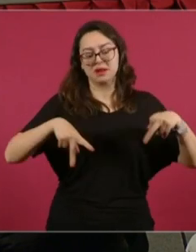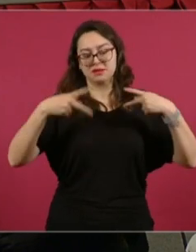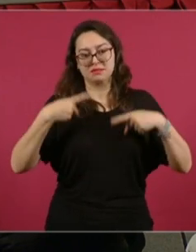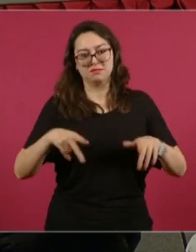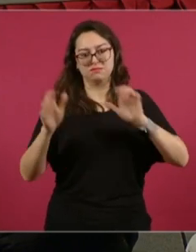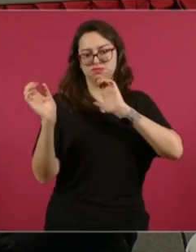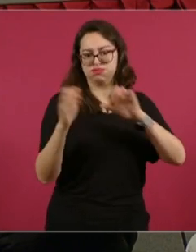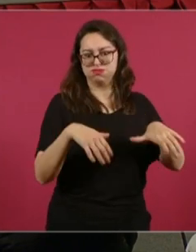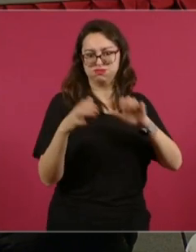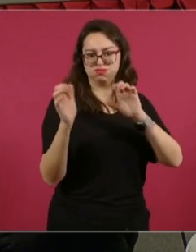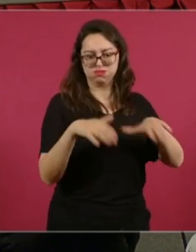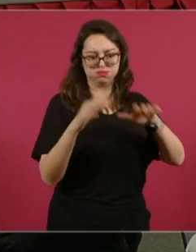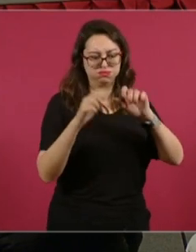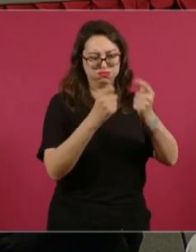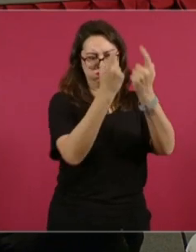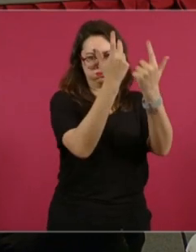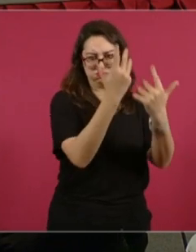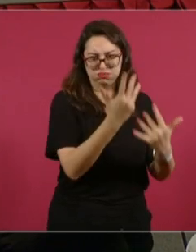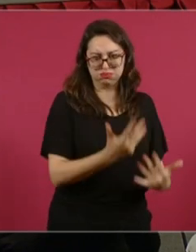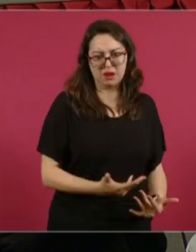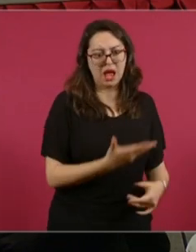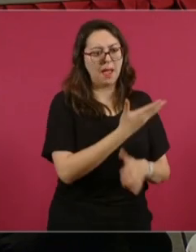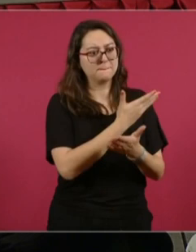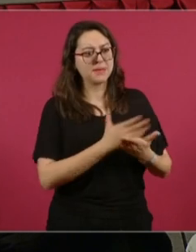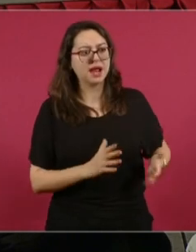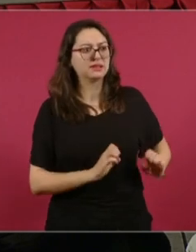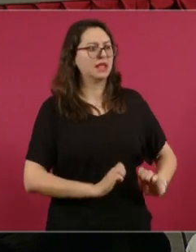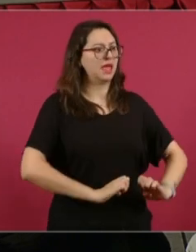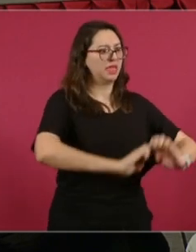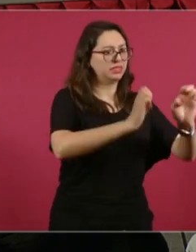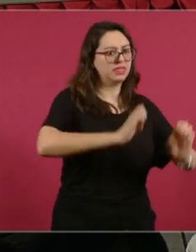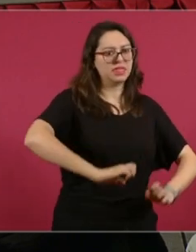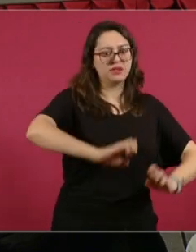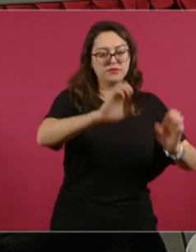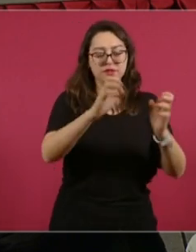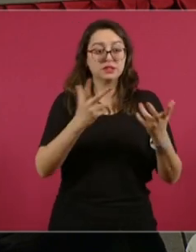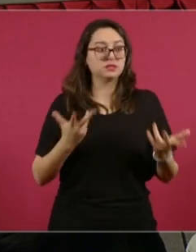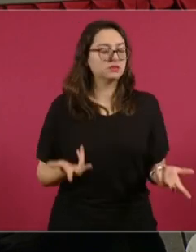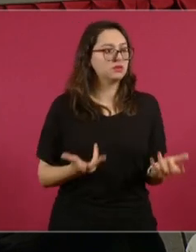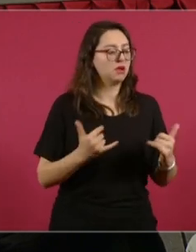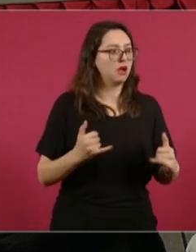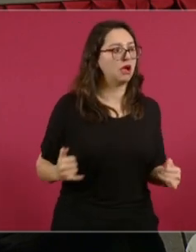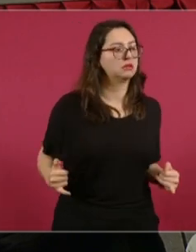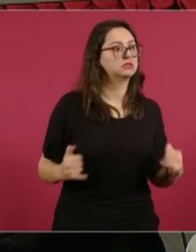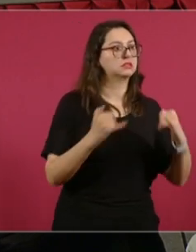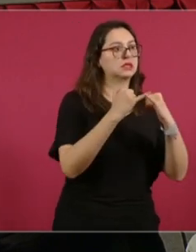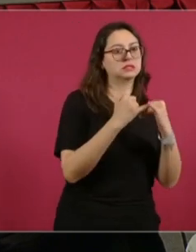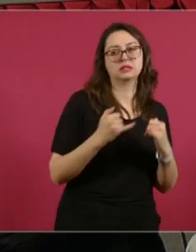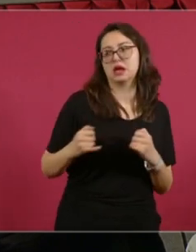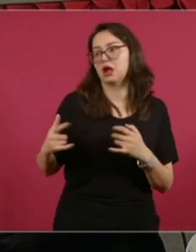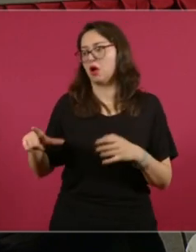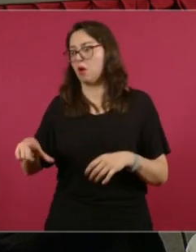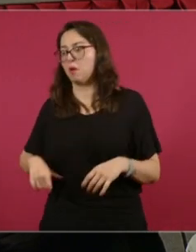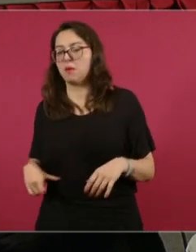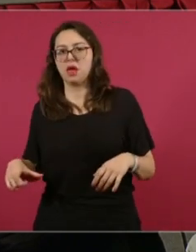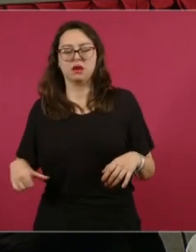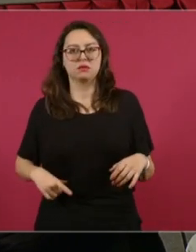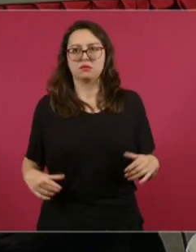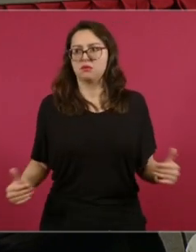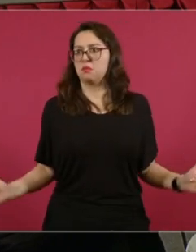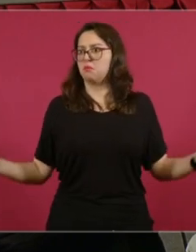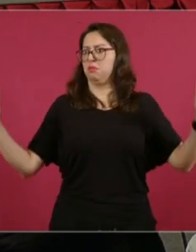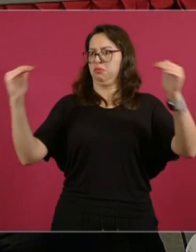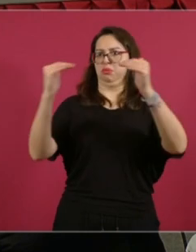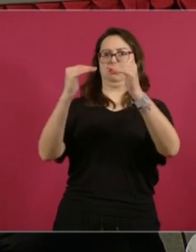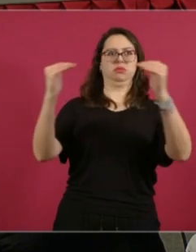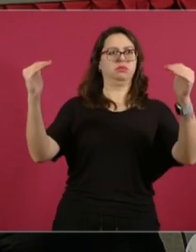han venido duplicando funciones y también debilitando la rectoría del propio Estado. Entonces, ¿qué